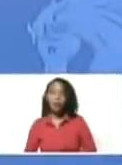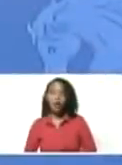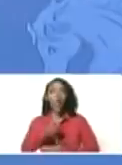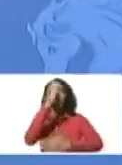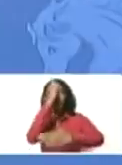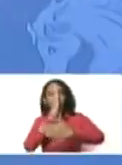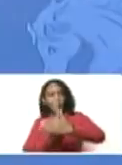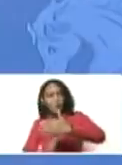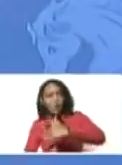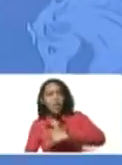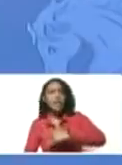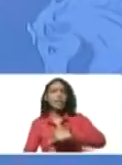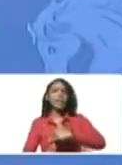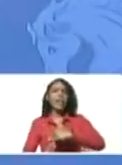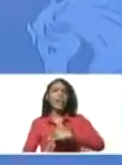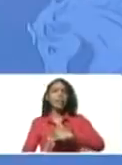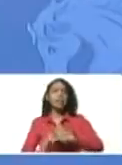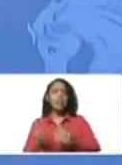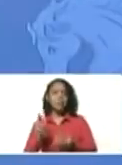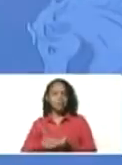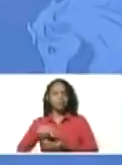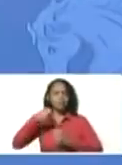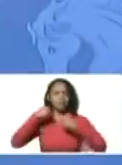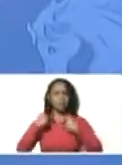humilde e irreverente, además.